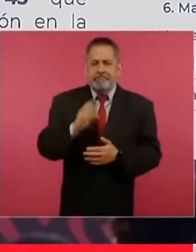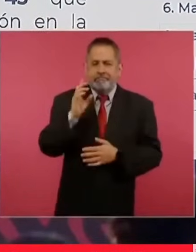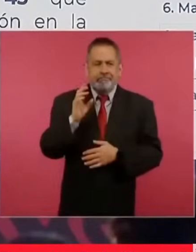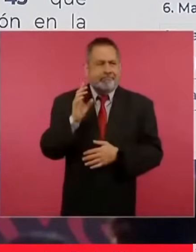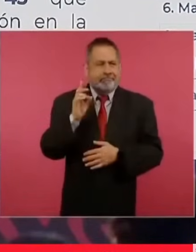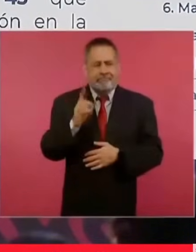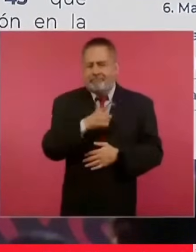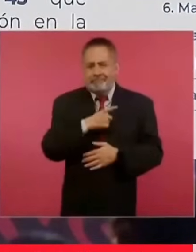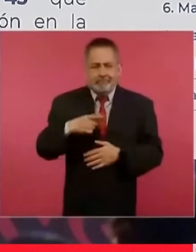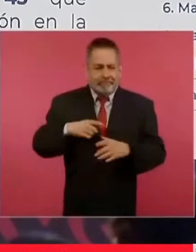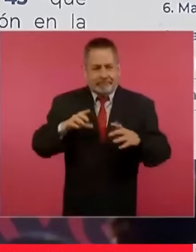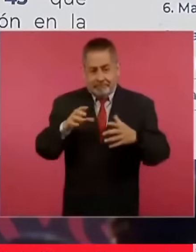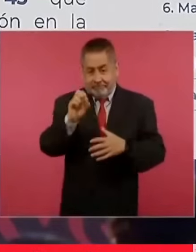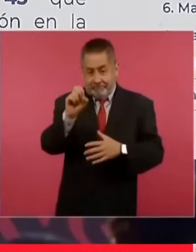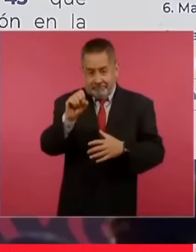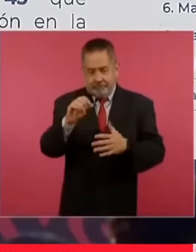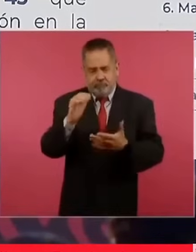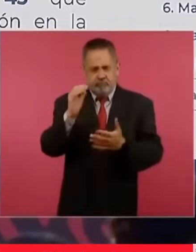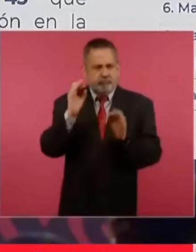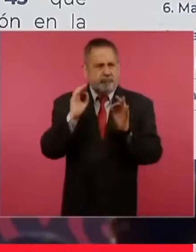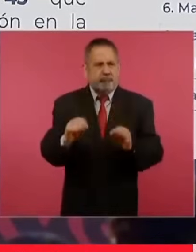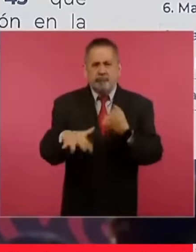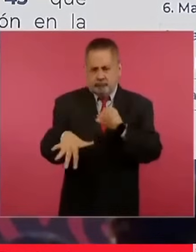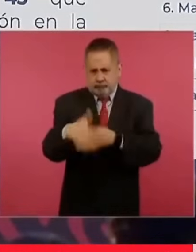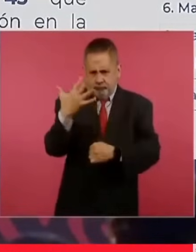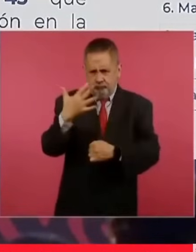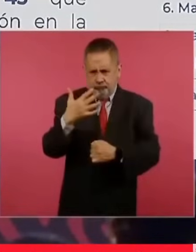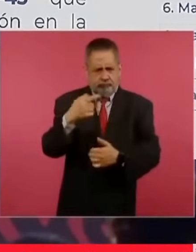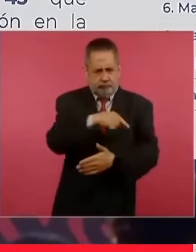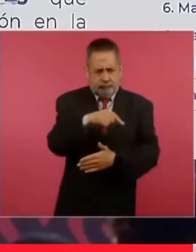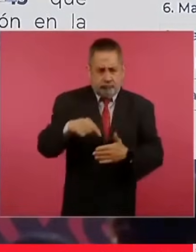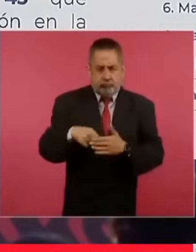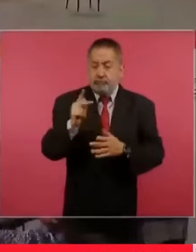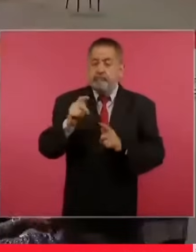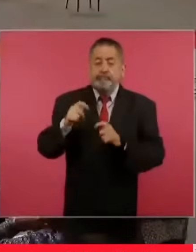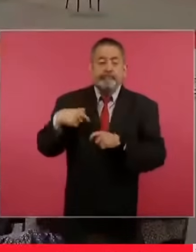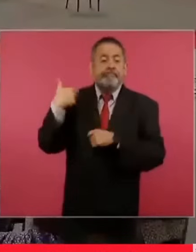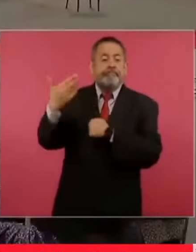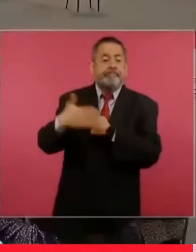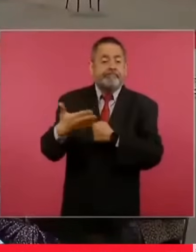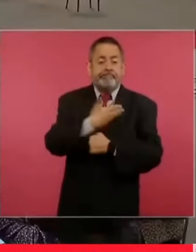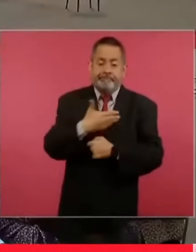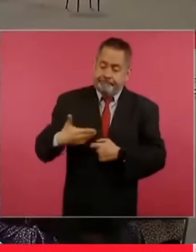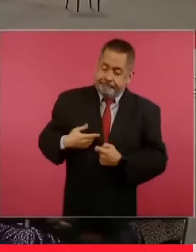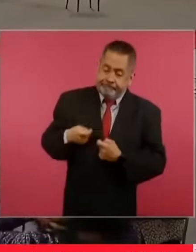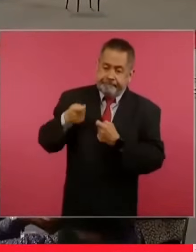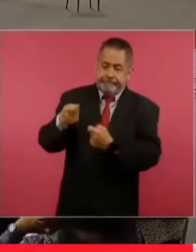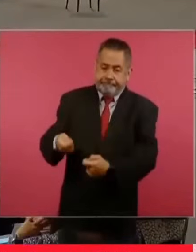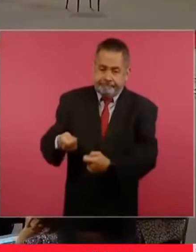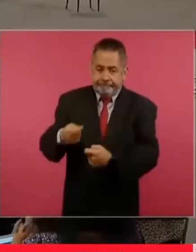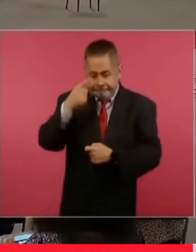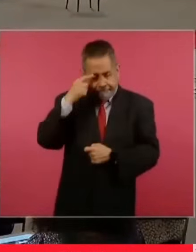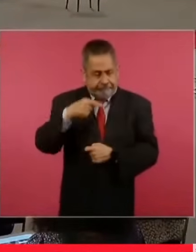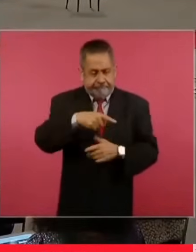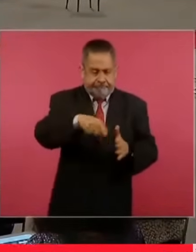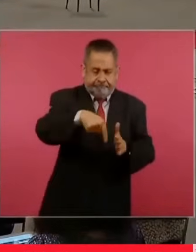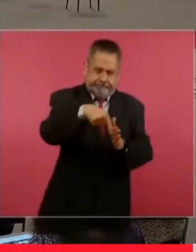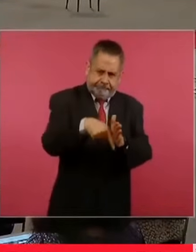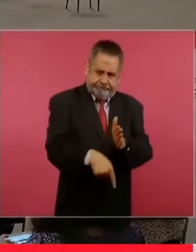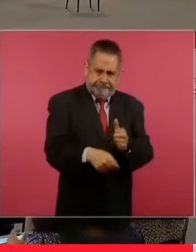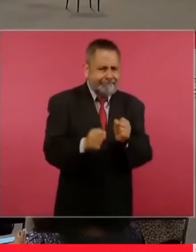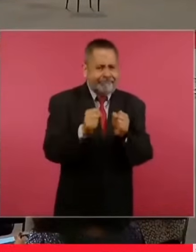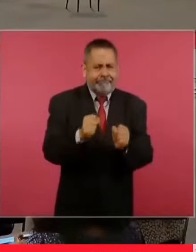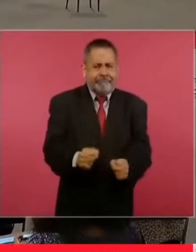estos 60, pero estamos garantizándole a la próxima administración la perforación segura